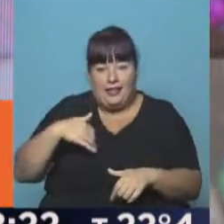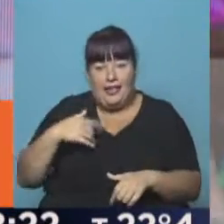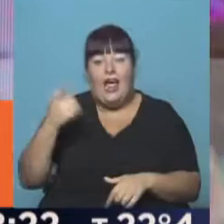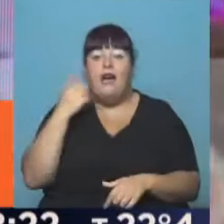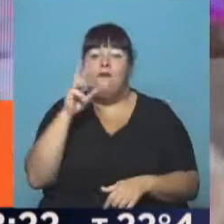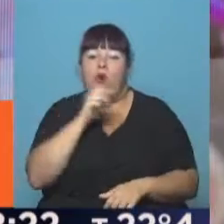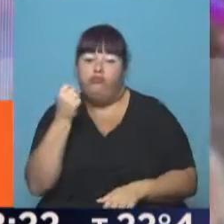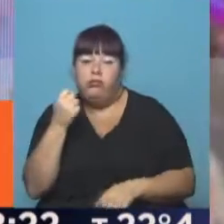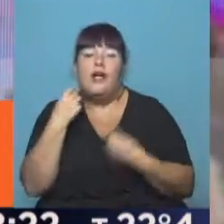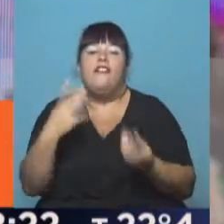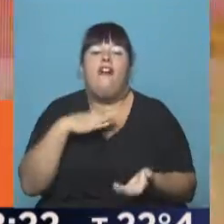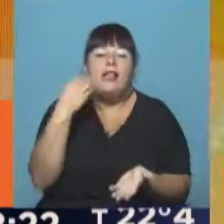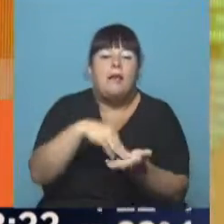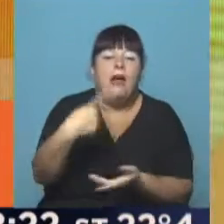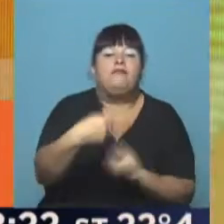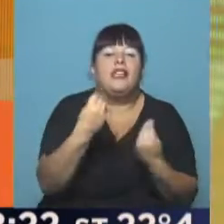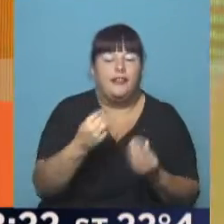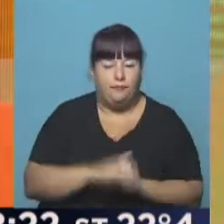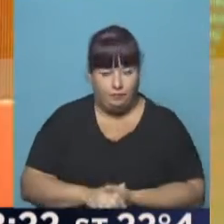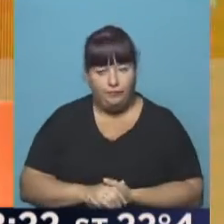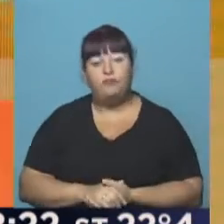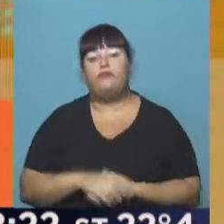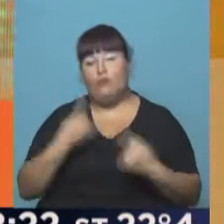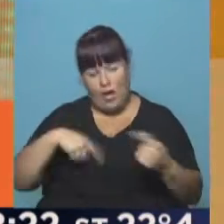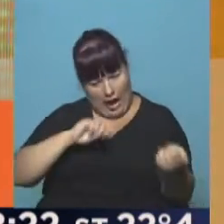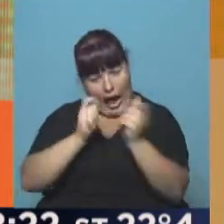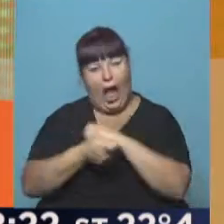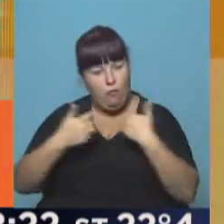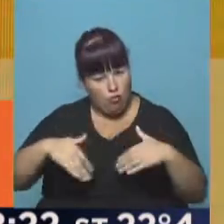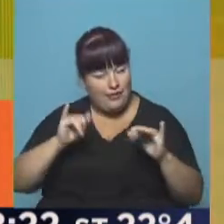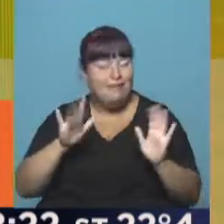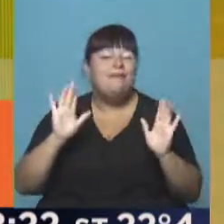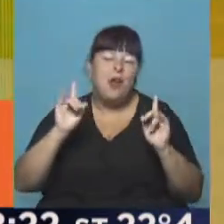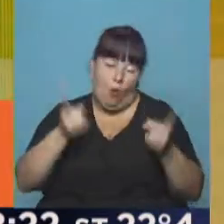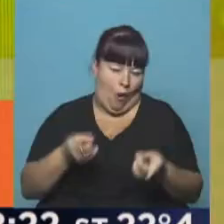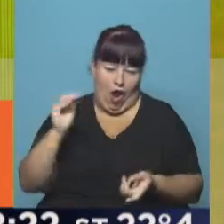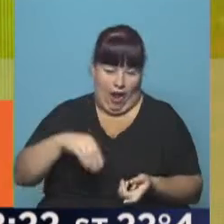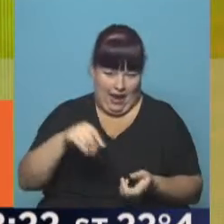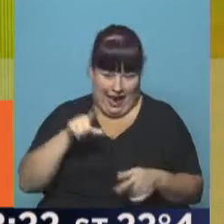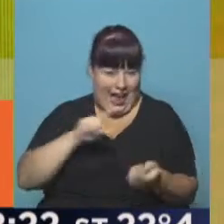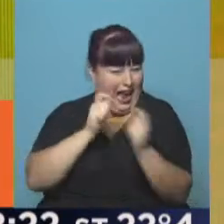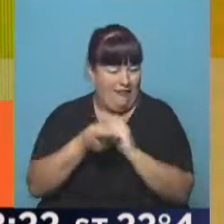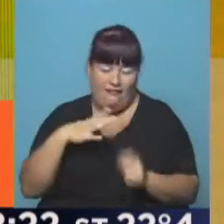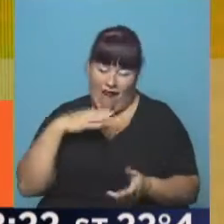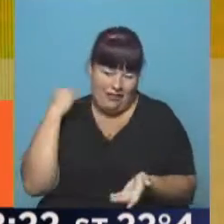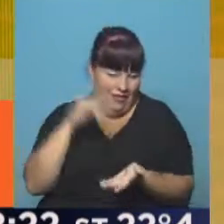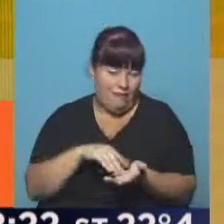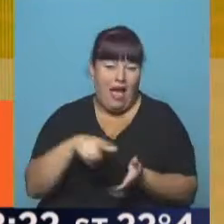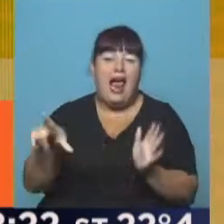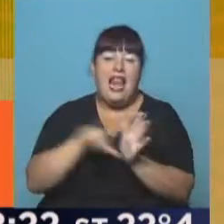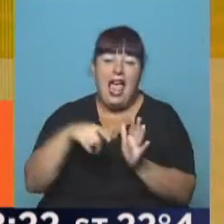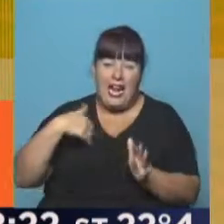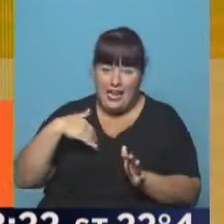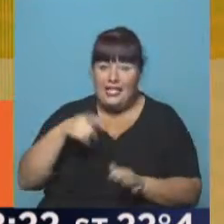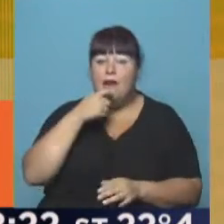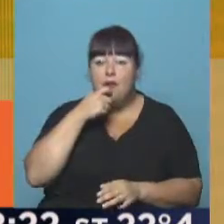feminismo y también qué falta por hacer y qué se hizo? Bueno, ha habido muchos cambios, pero evidentemente no alcanzan esos cambios. Tenemos la legislación argentina,